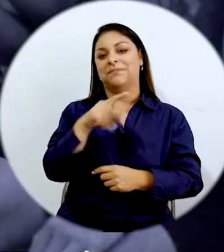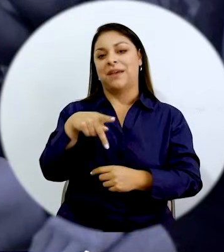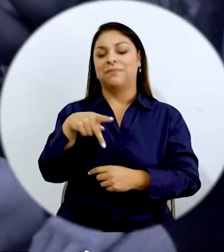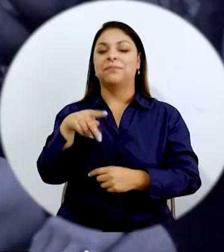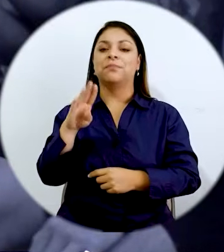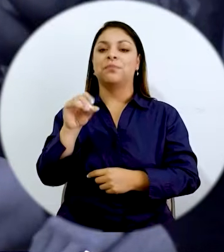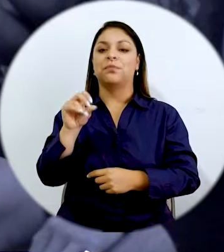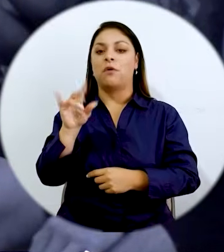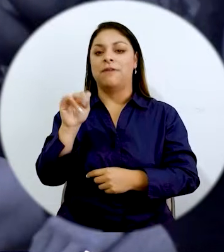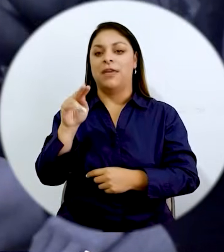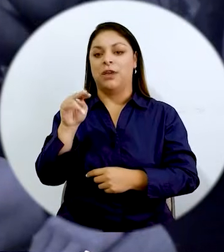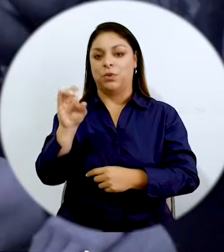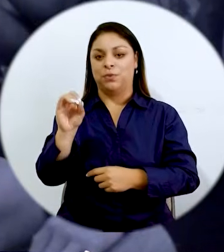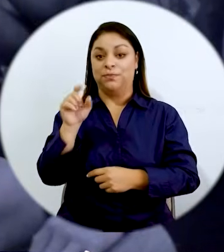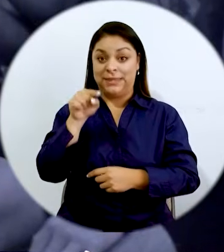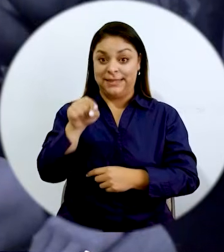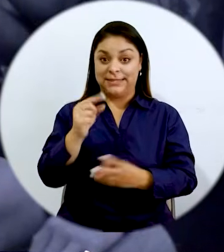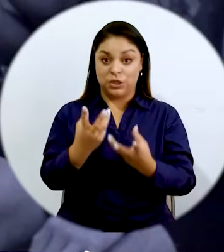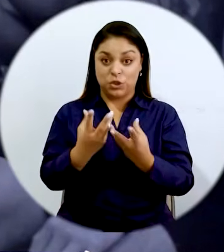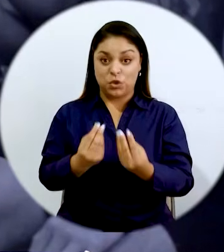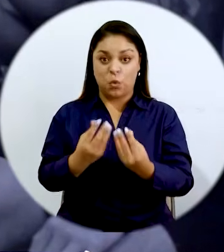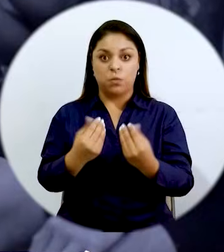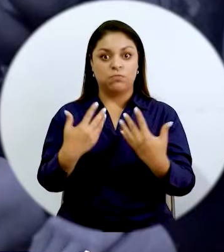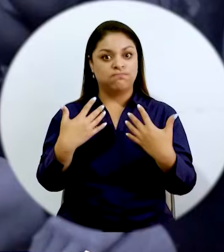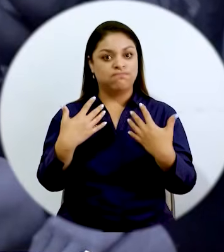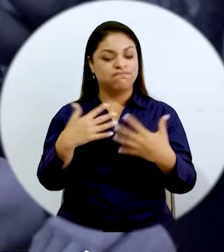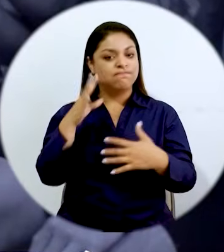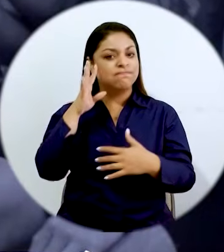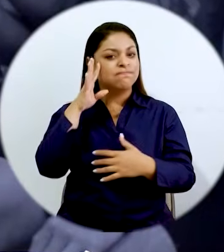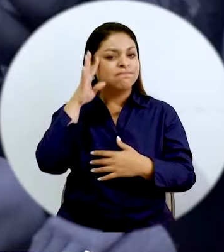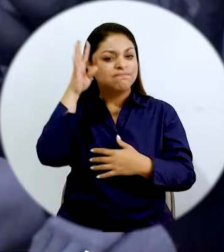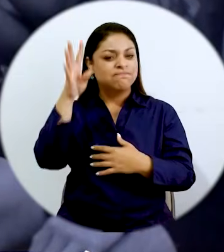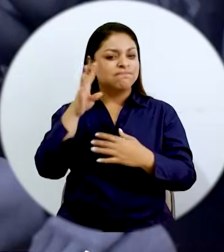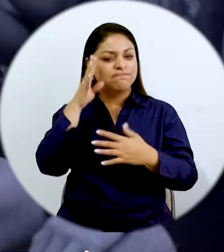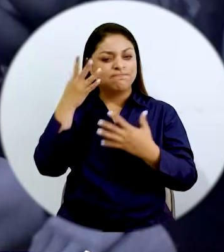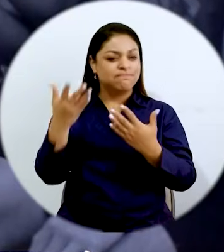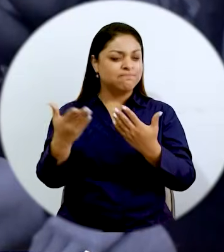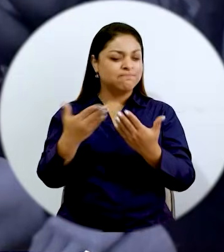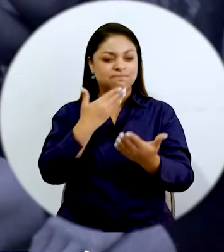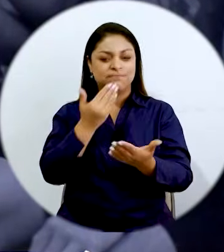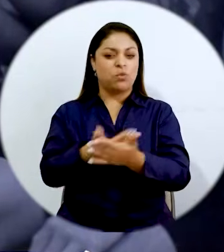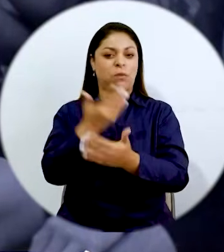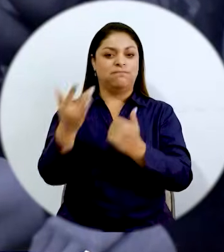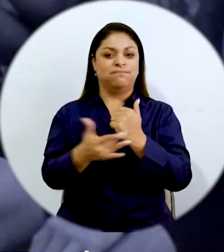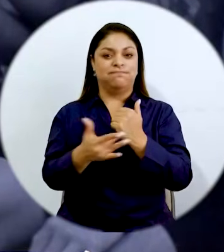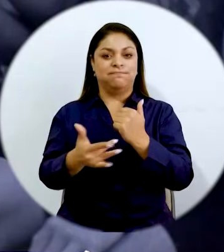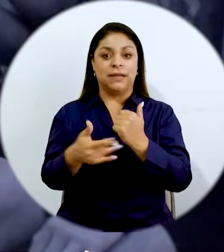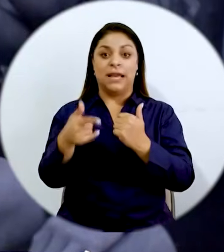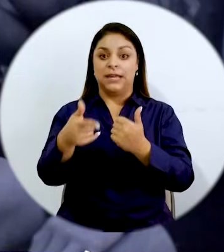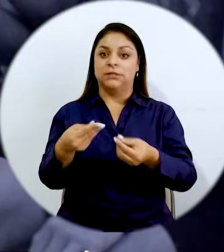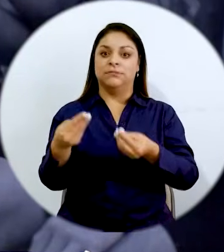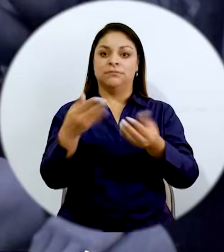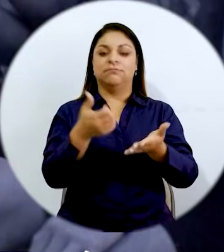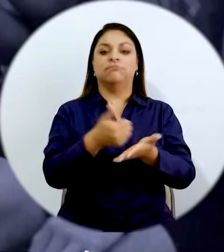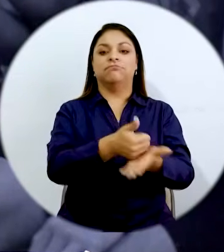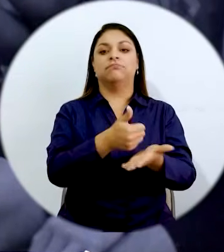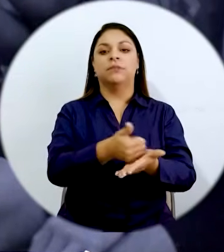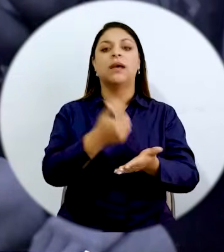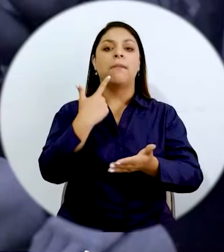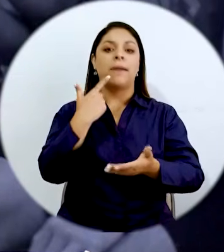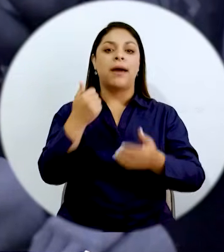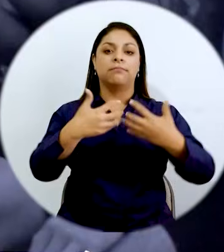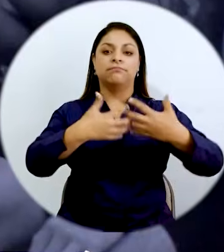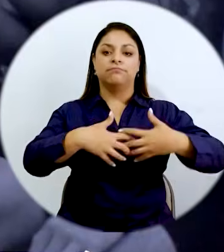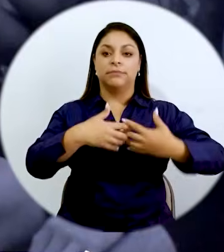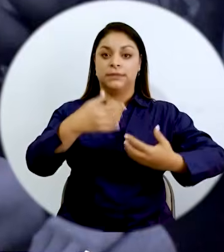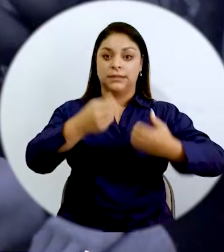significado una gran innovación que está al servicio de la ganadería lechera, tanto nacional como internacionalmente. En los